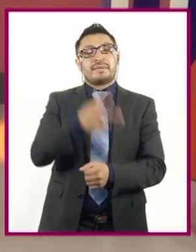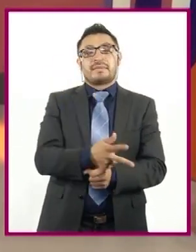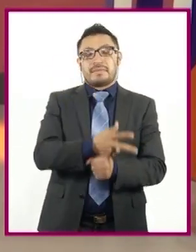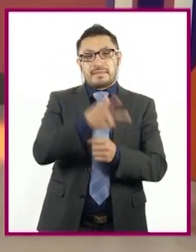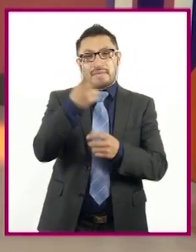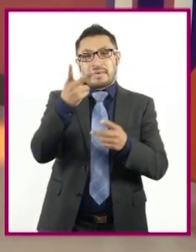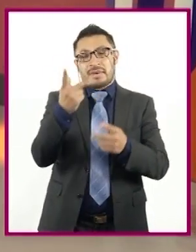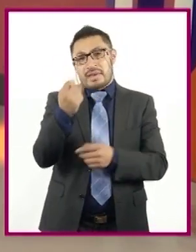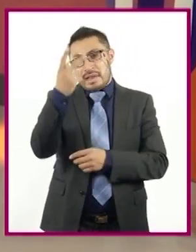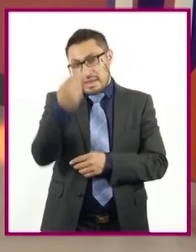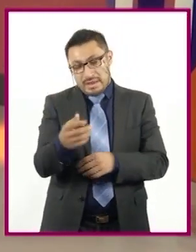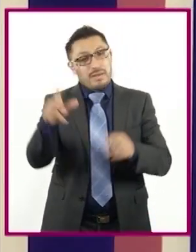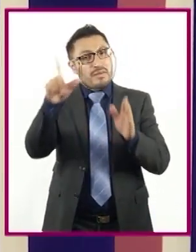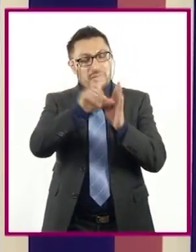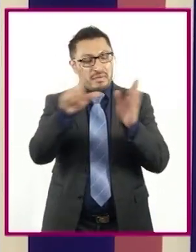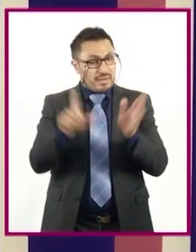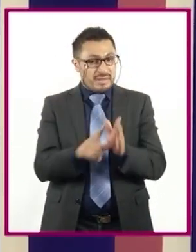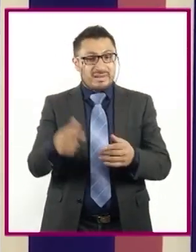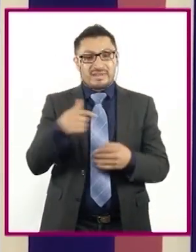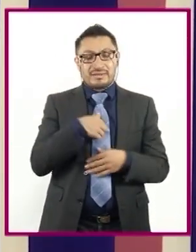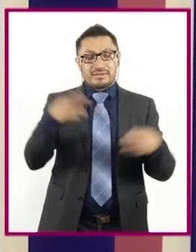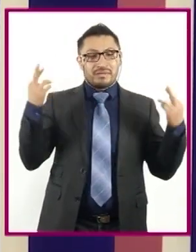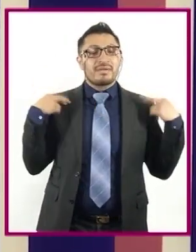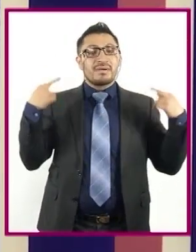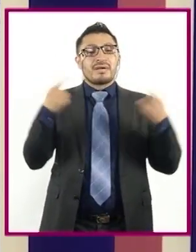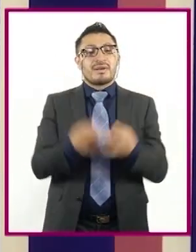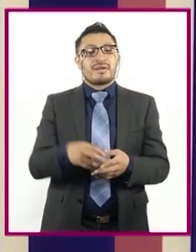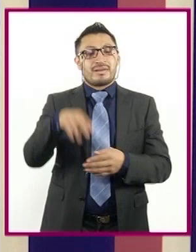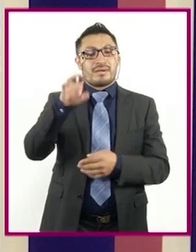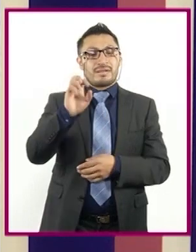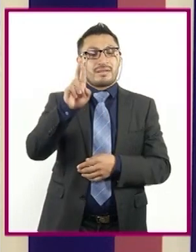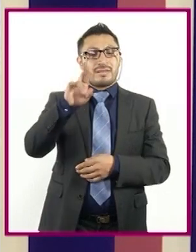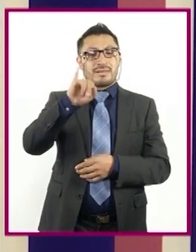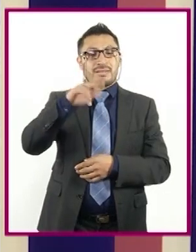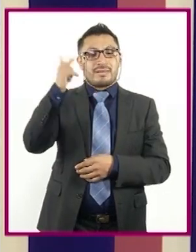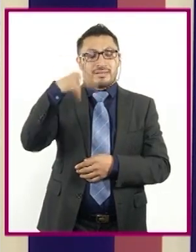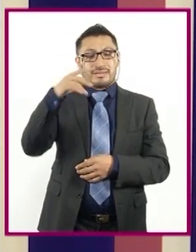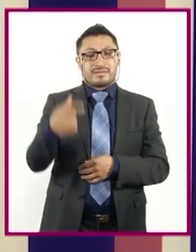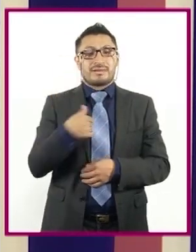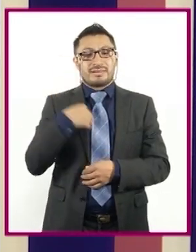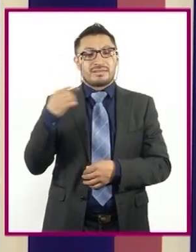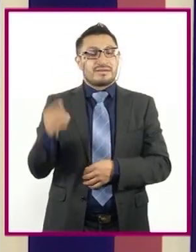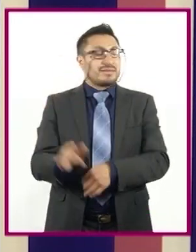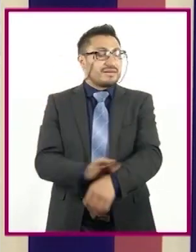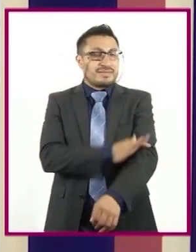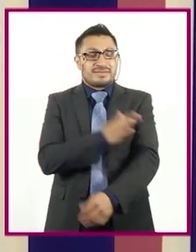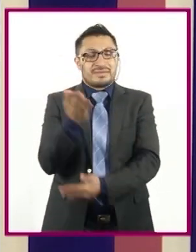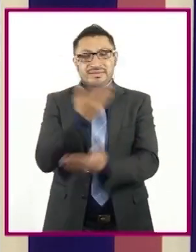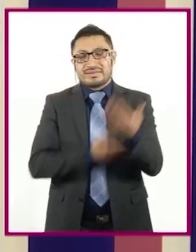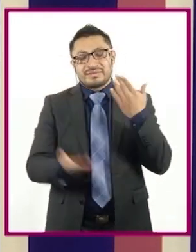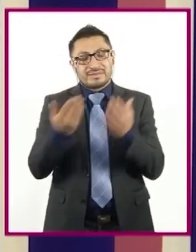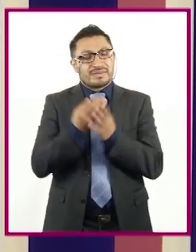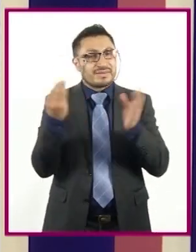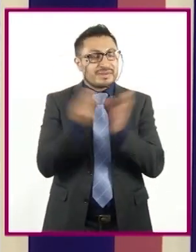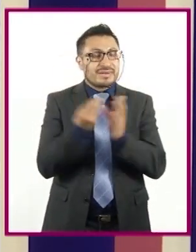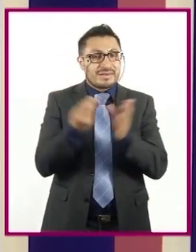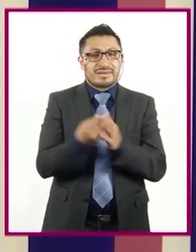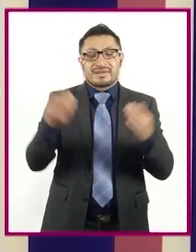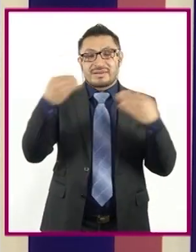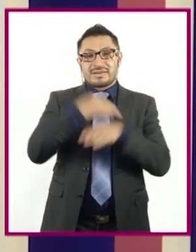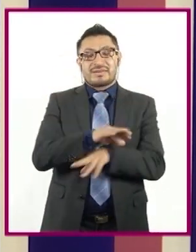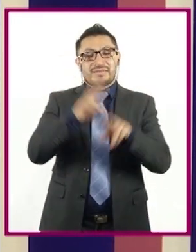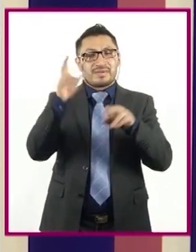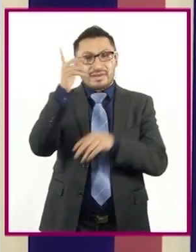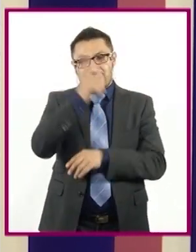línea. Yo soy el profesor Eric Ruiz de Sástiga. Me siento entusiasmado de compartir con ustedes esta sesión de la asignatura Lengua